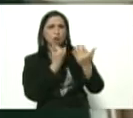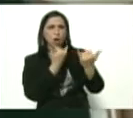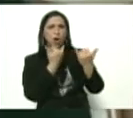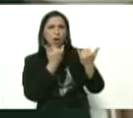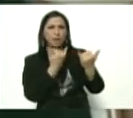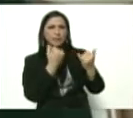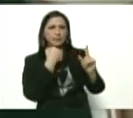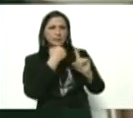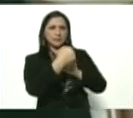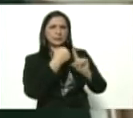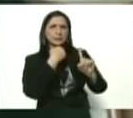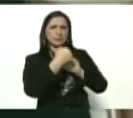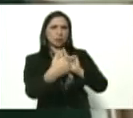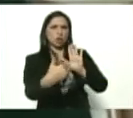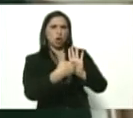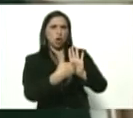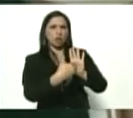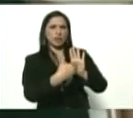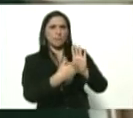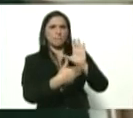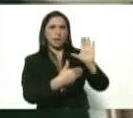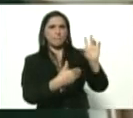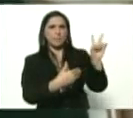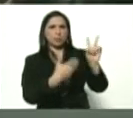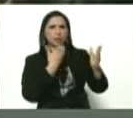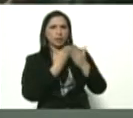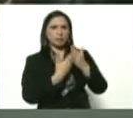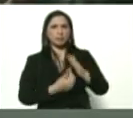contra la soberanía nacional? Gracias.